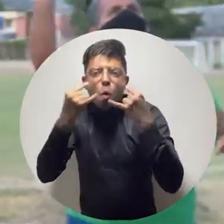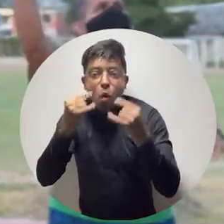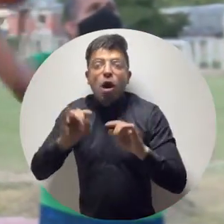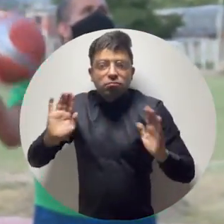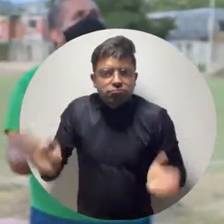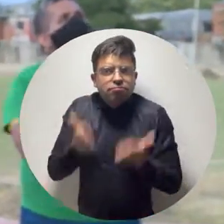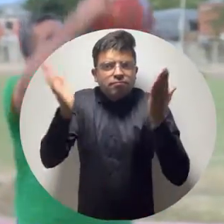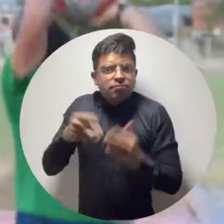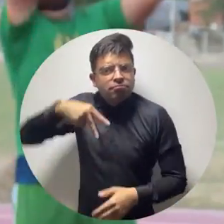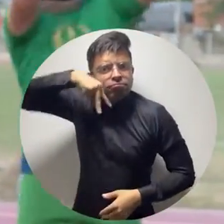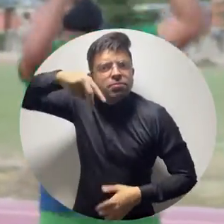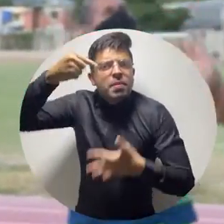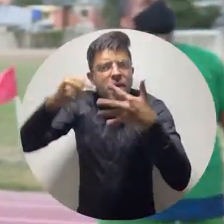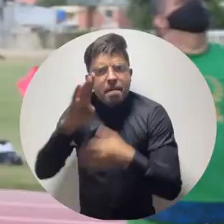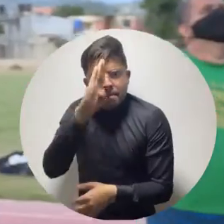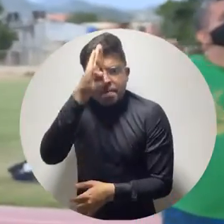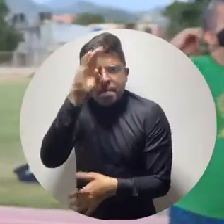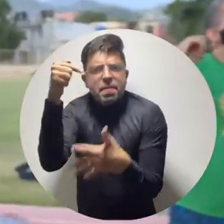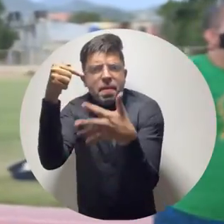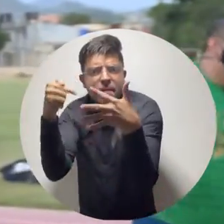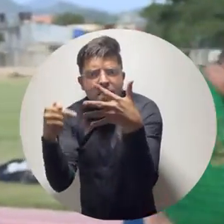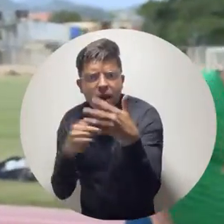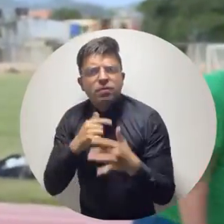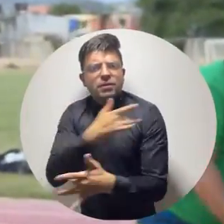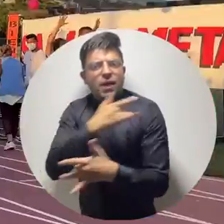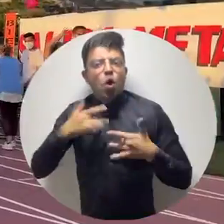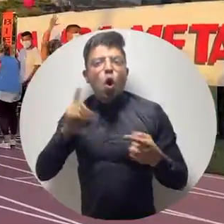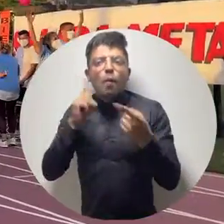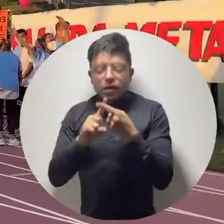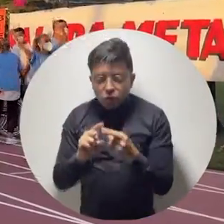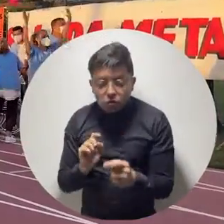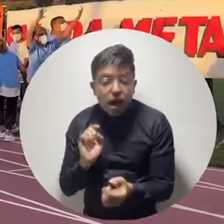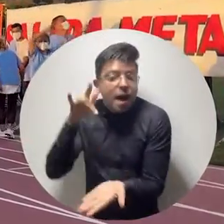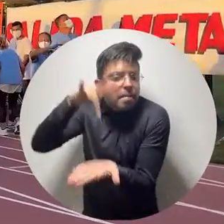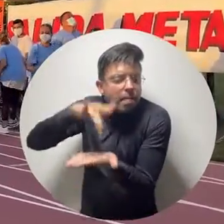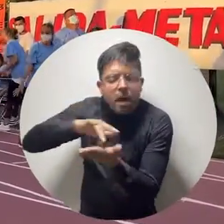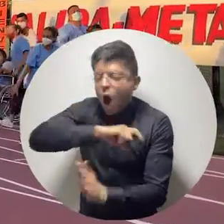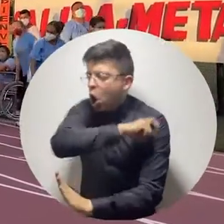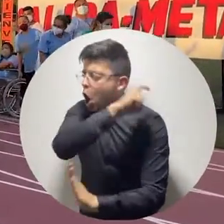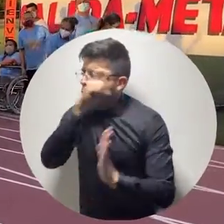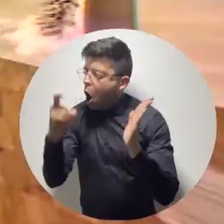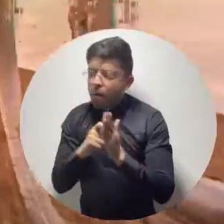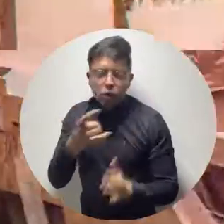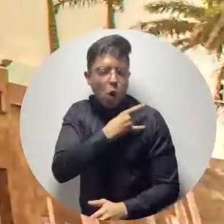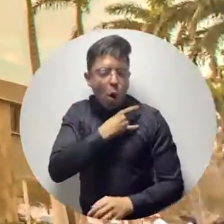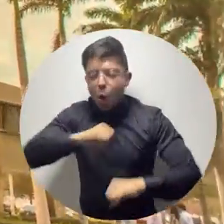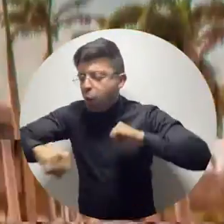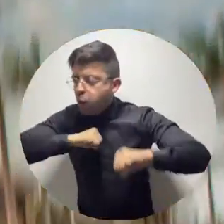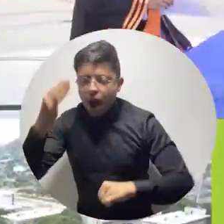impulsan los hábitos de una vida saludable en aras de un retorno total a las labores académicas en el campus.